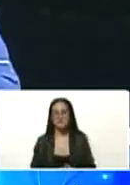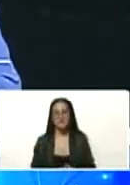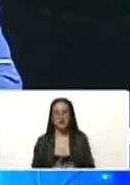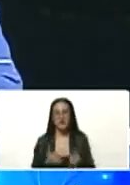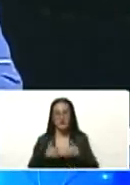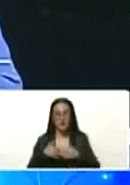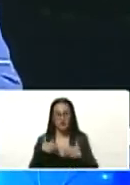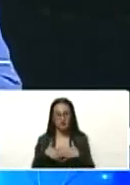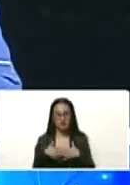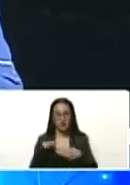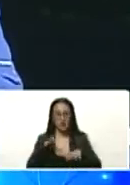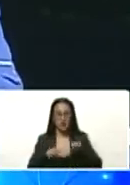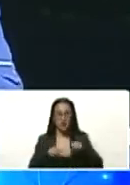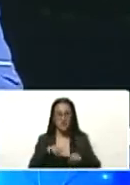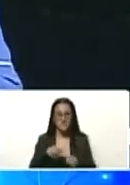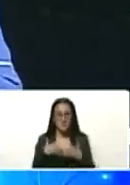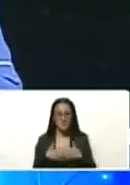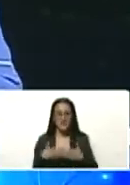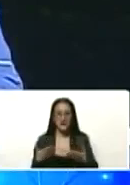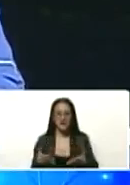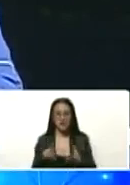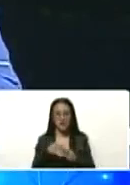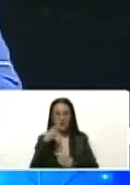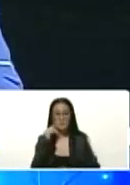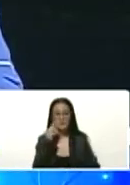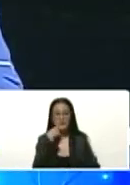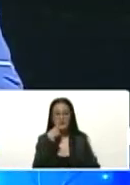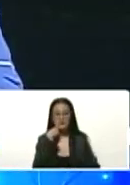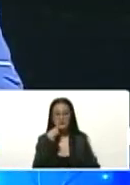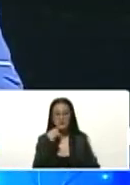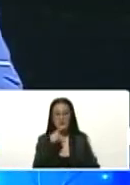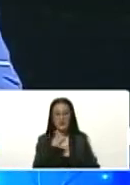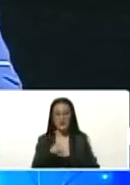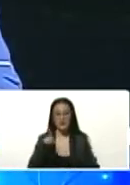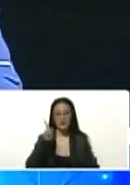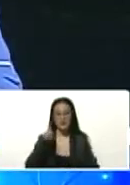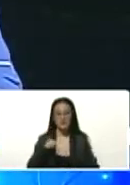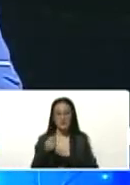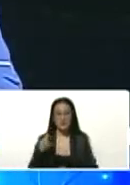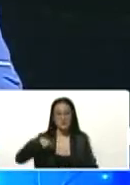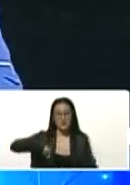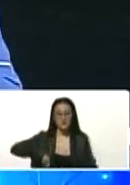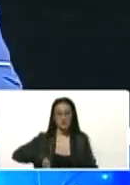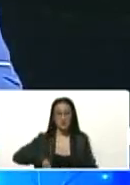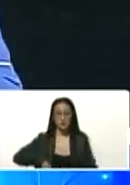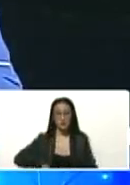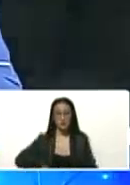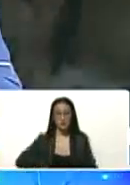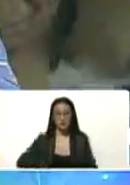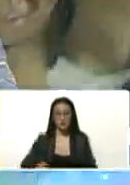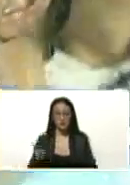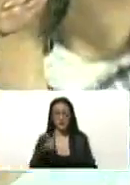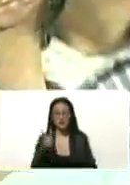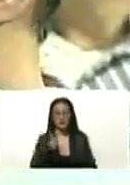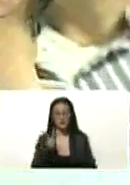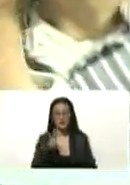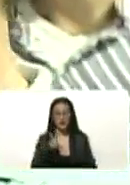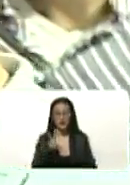de toda esta maquinaria, traer toda esta experiencia y además esta inversión. Venezuela tiene